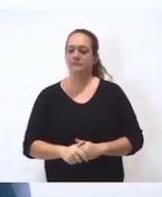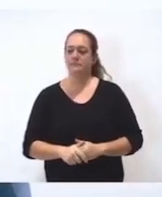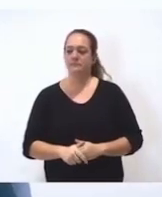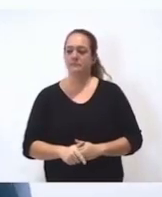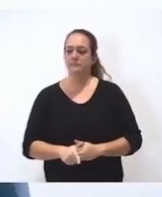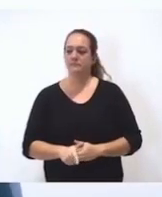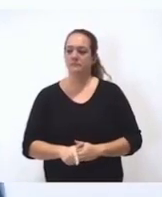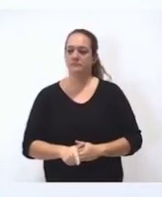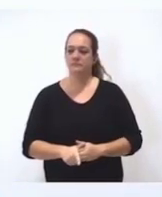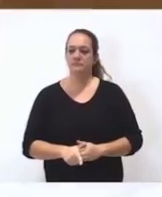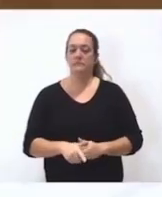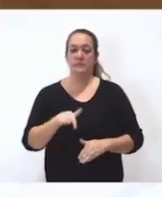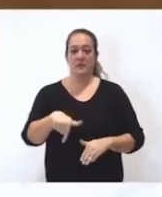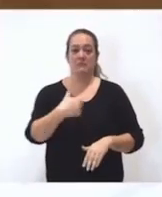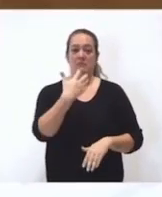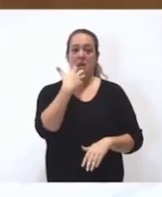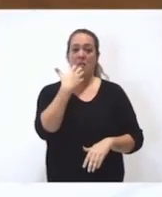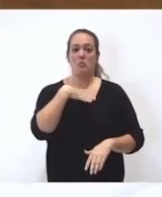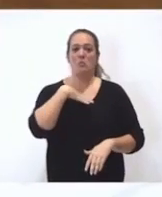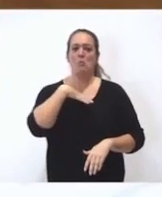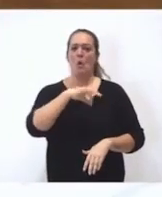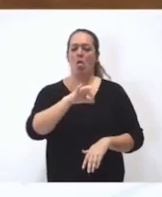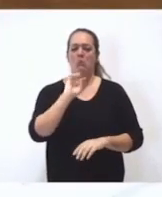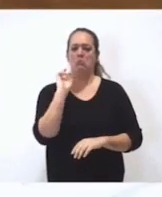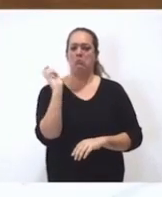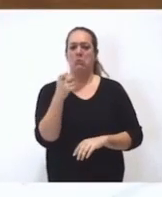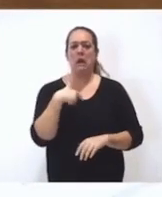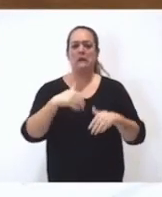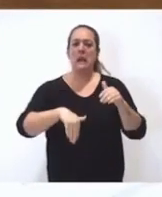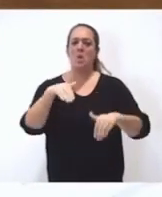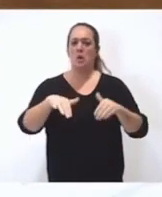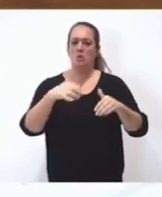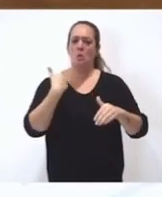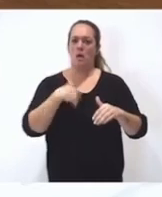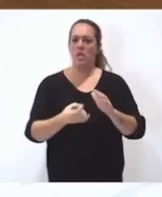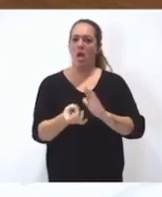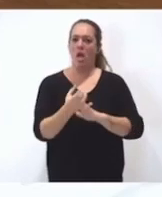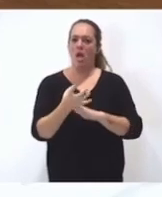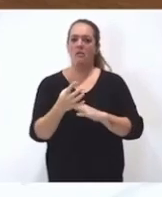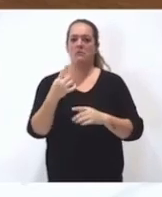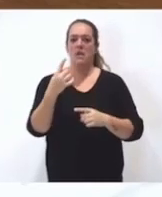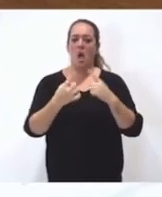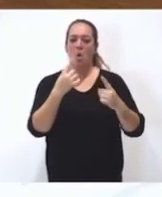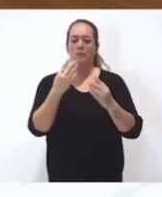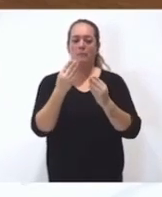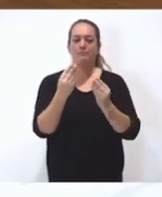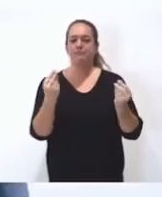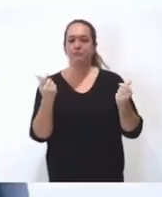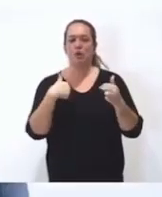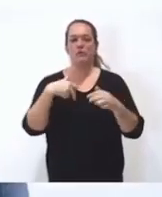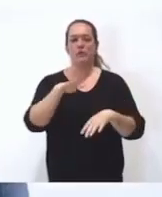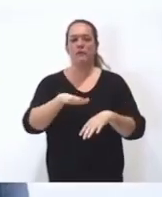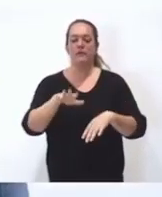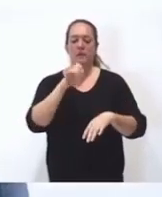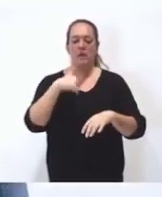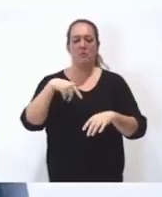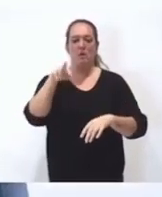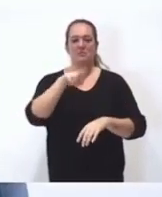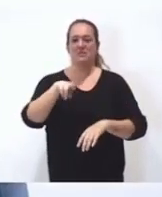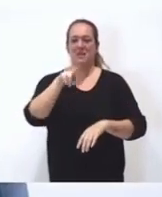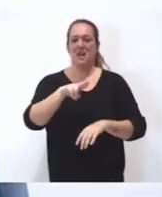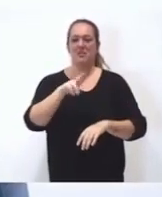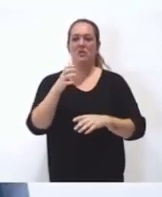podría poner cientos, y lo hemos puesto durante esta legislatura. Unos más toscos, otros más sutiles, otros más infantiles, como el reiterado